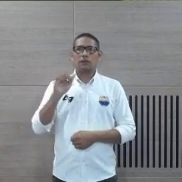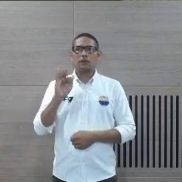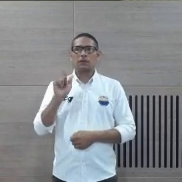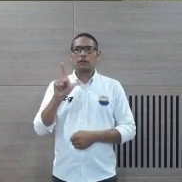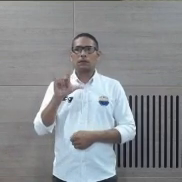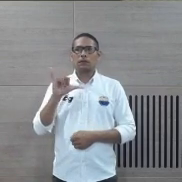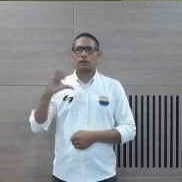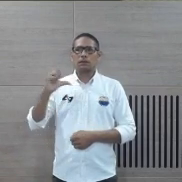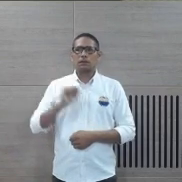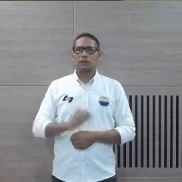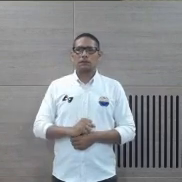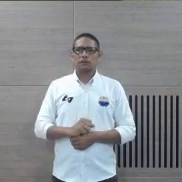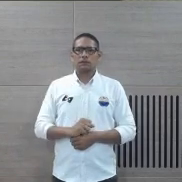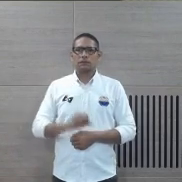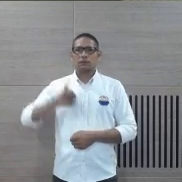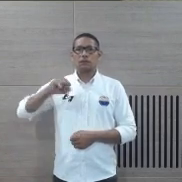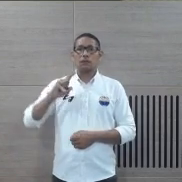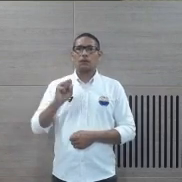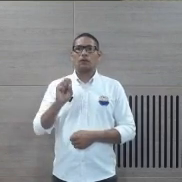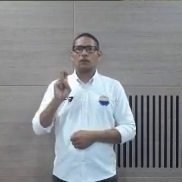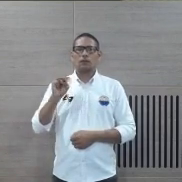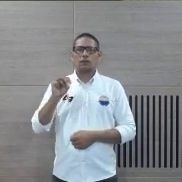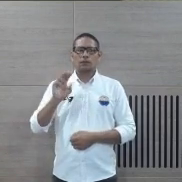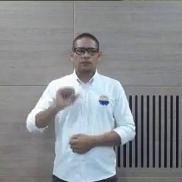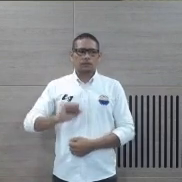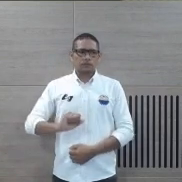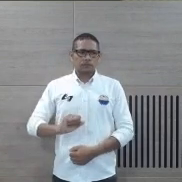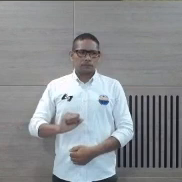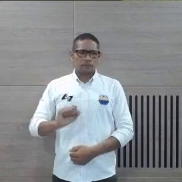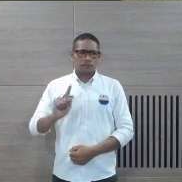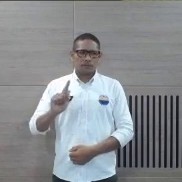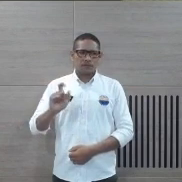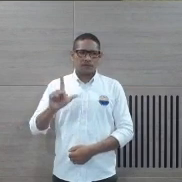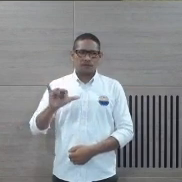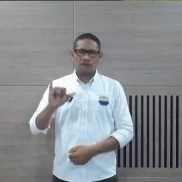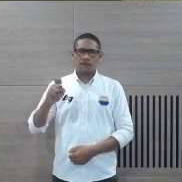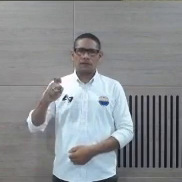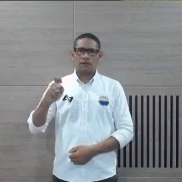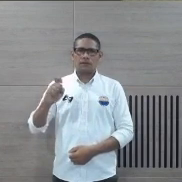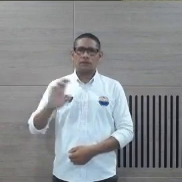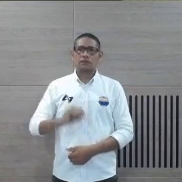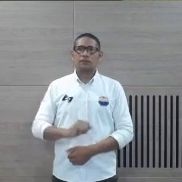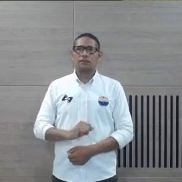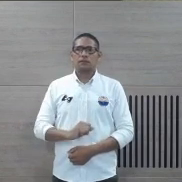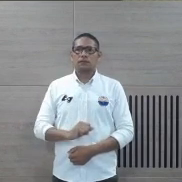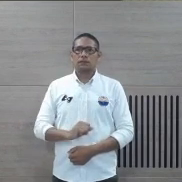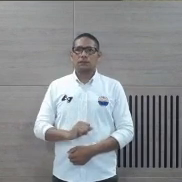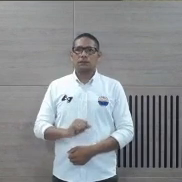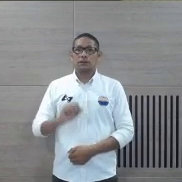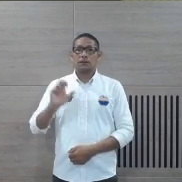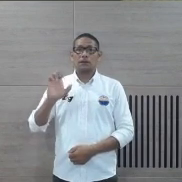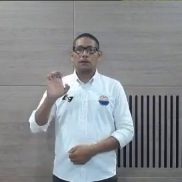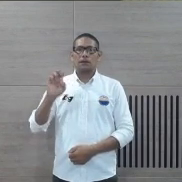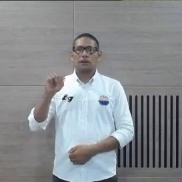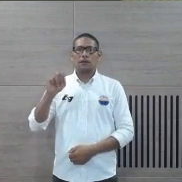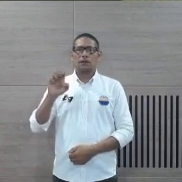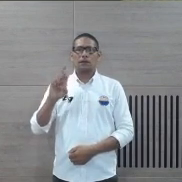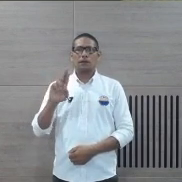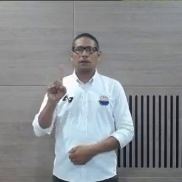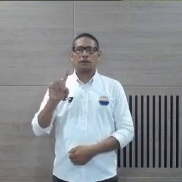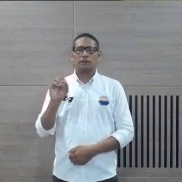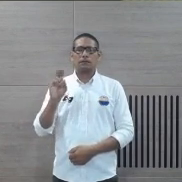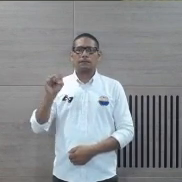Silva. Félix Enrique Cafarsusa Teherán. Emerson Javier Carrillo Mendoza. Einer Manuel